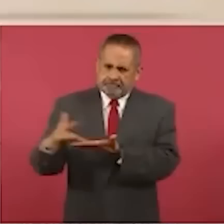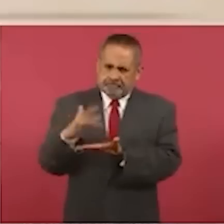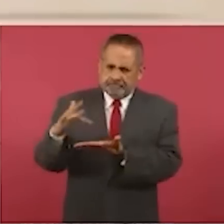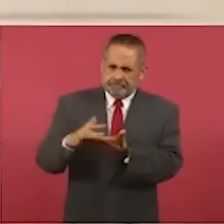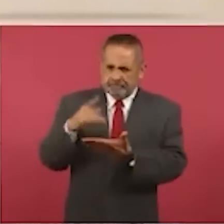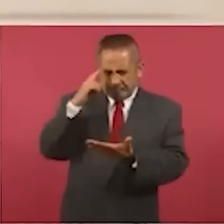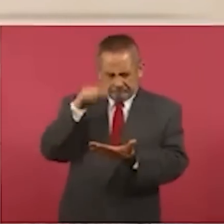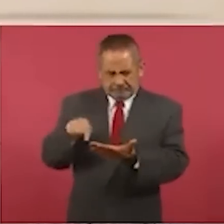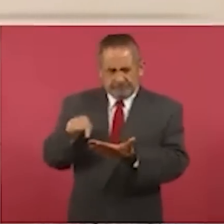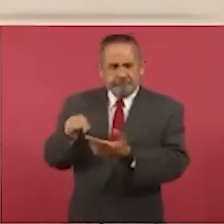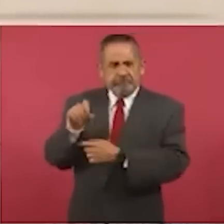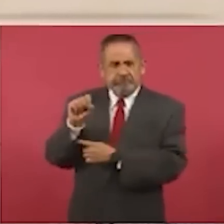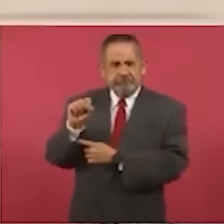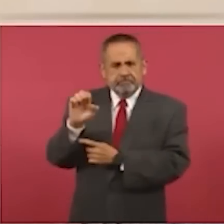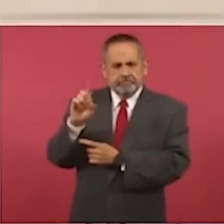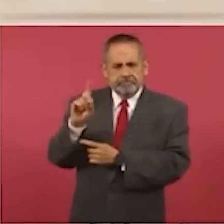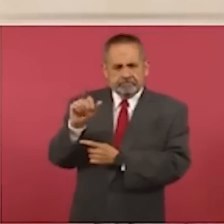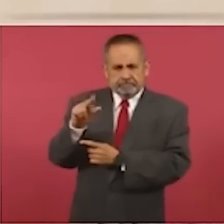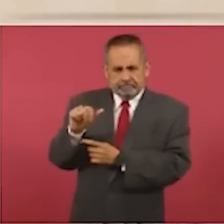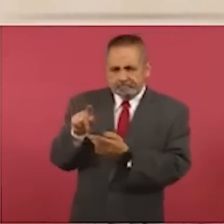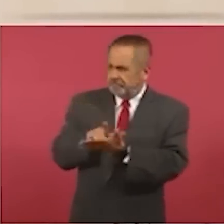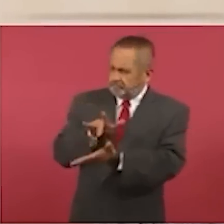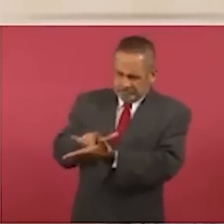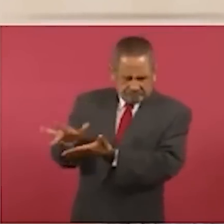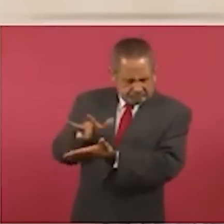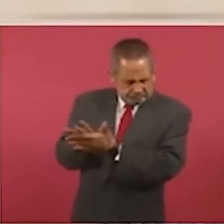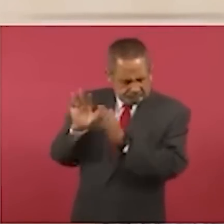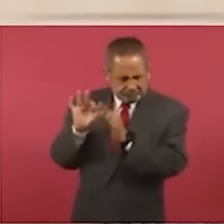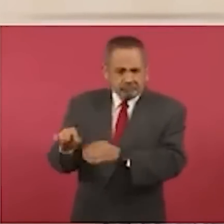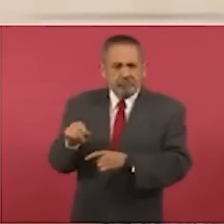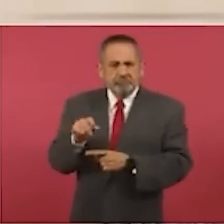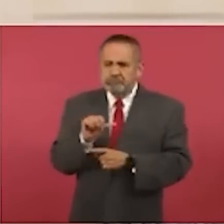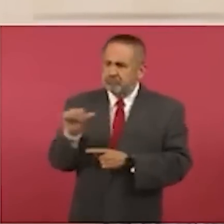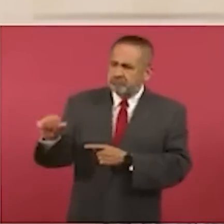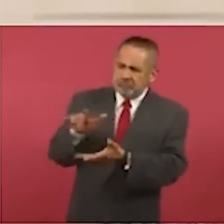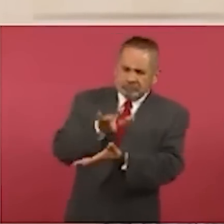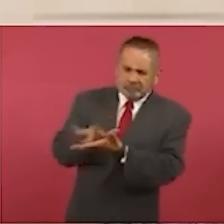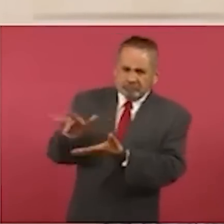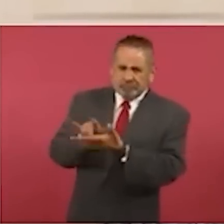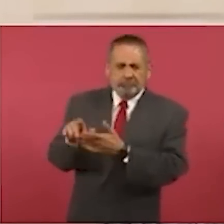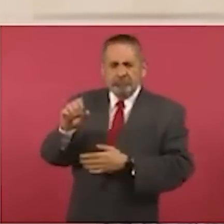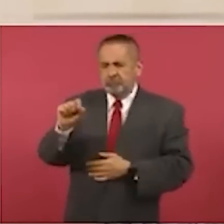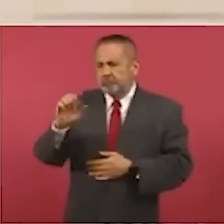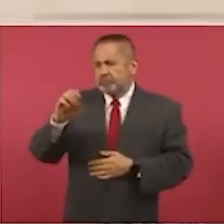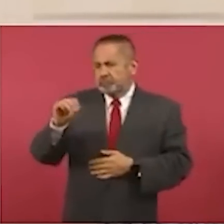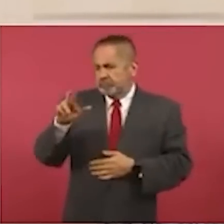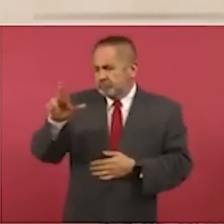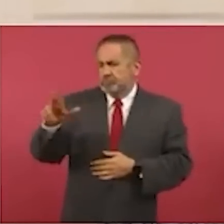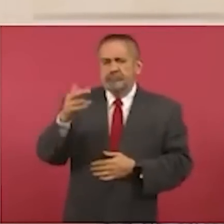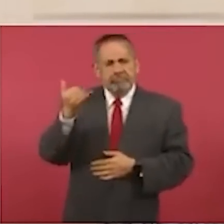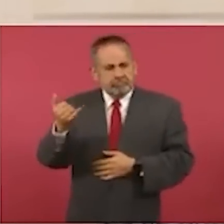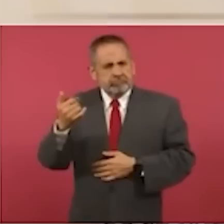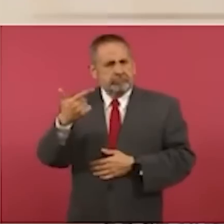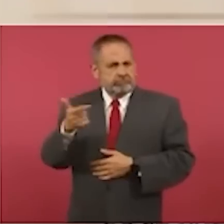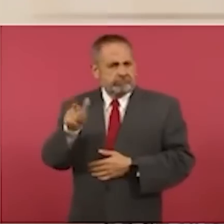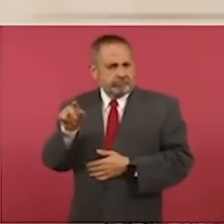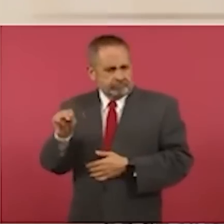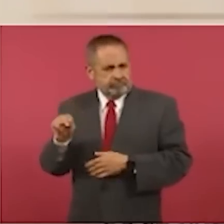a la Secretaría de la Defensa y apoya a la Secretaría de Marina y apoya a la Guardia Nacional,